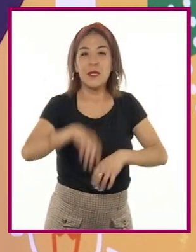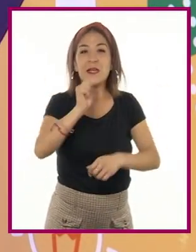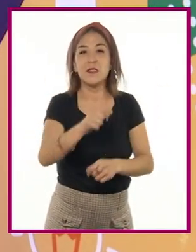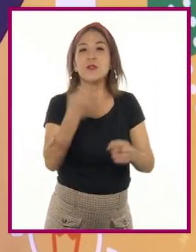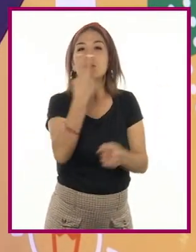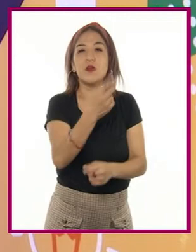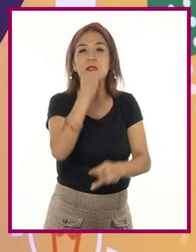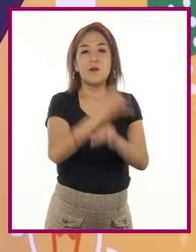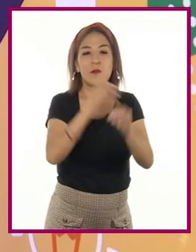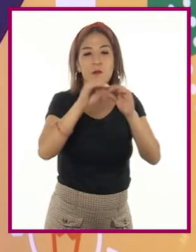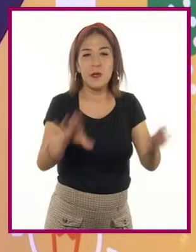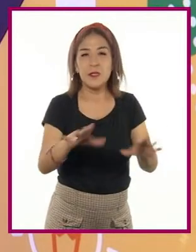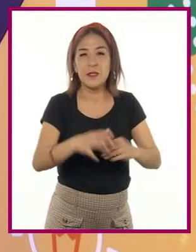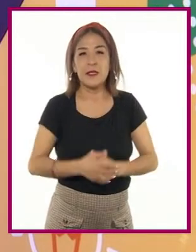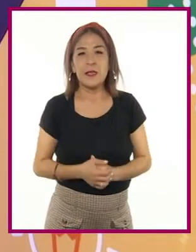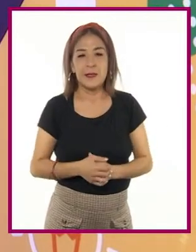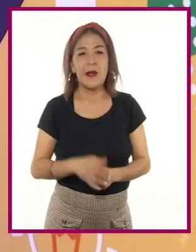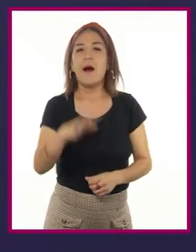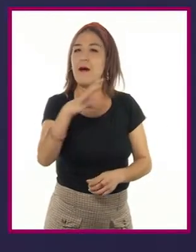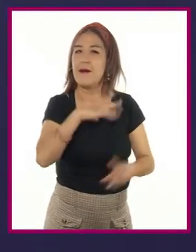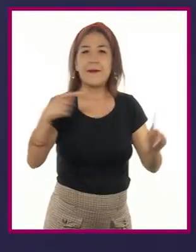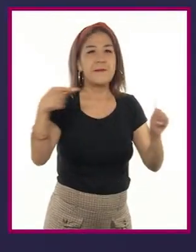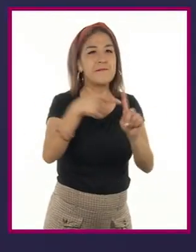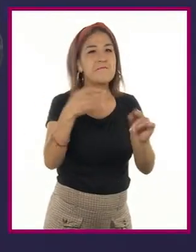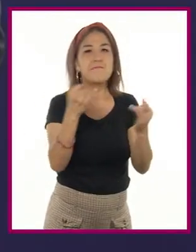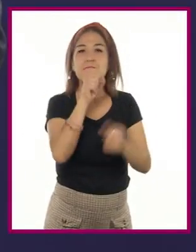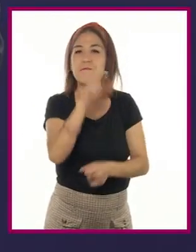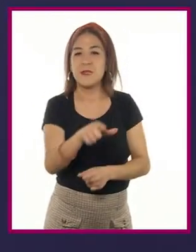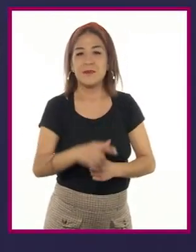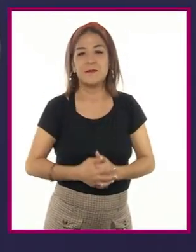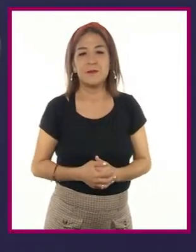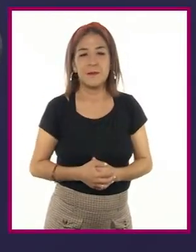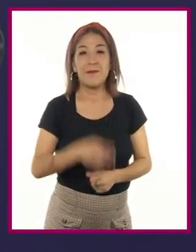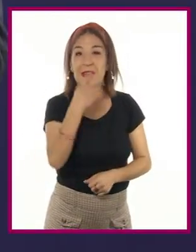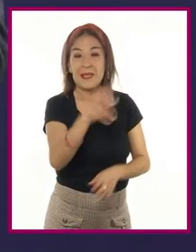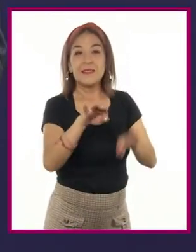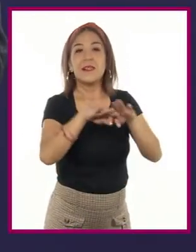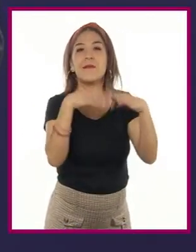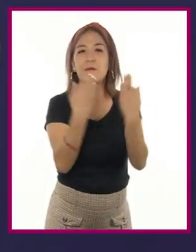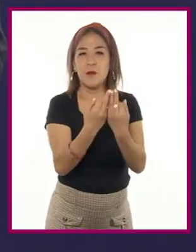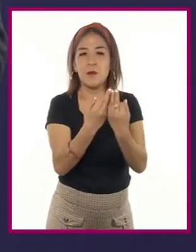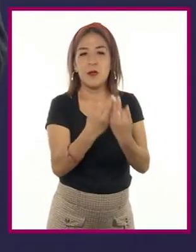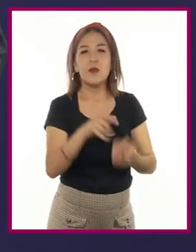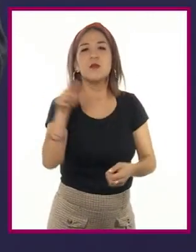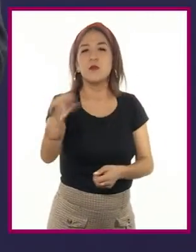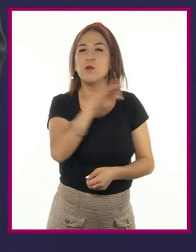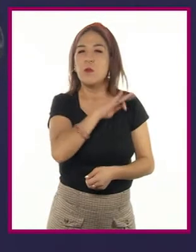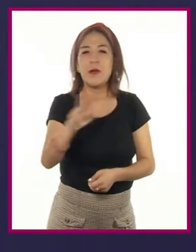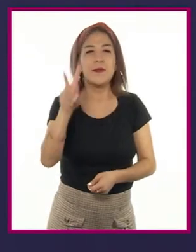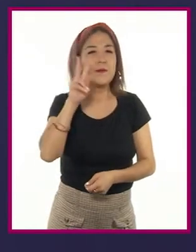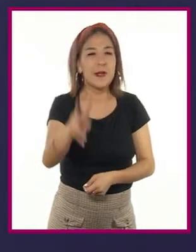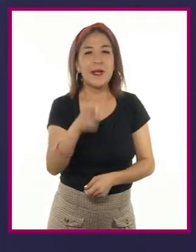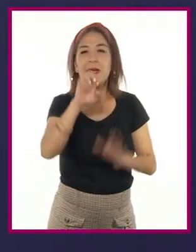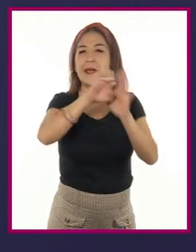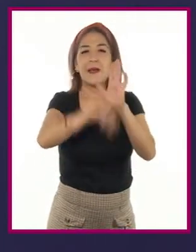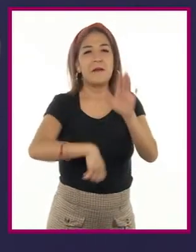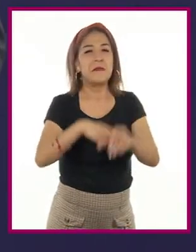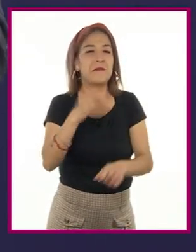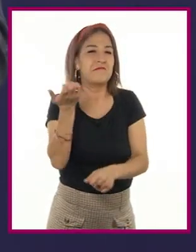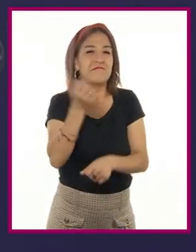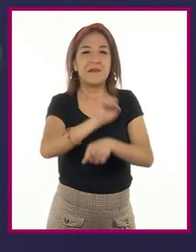tienen una correspondencia entre sí de este modo se puede tomar un ejemplo sencillo